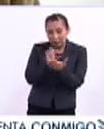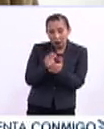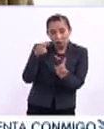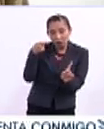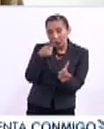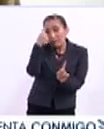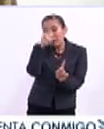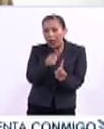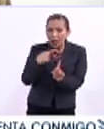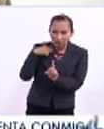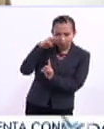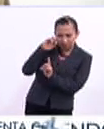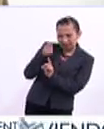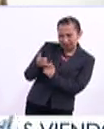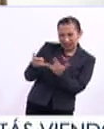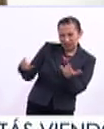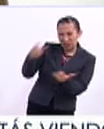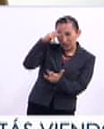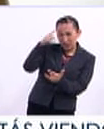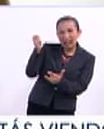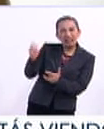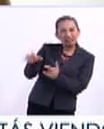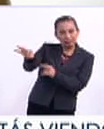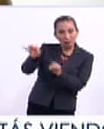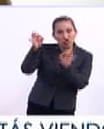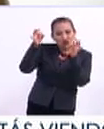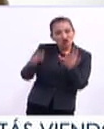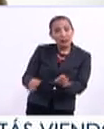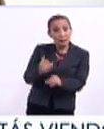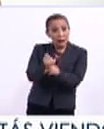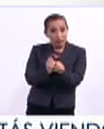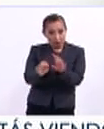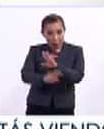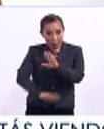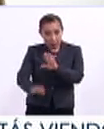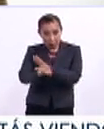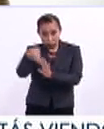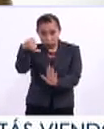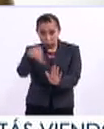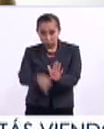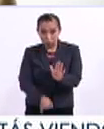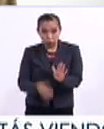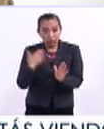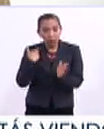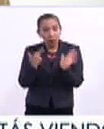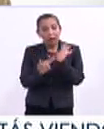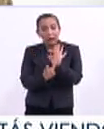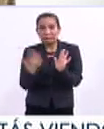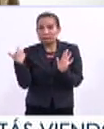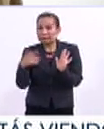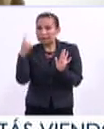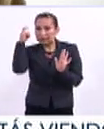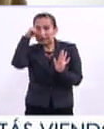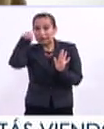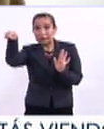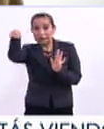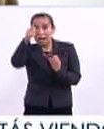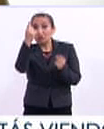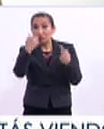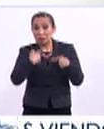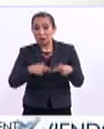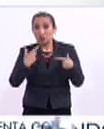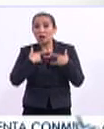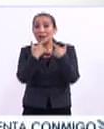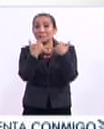dedicó a desacralizar la historia de México, con investigaciones sólidas y profundas puso en jaque a varios de los